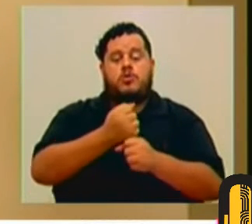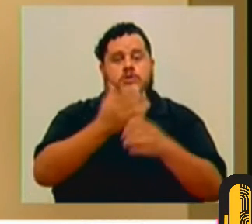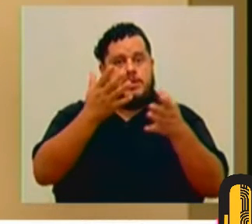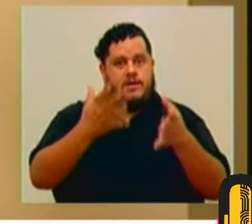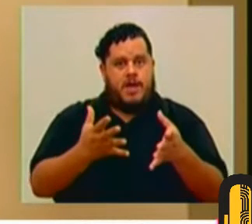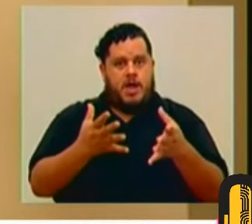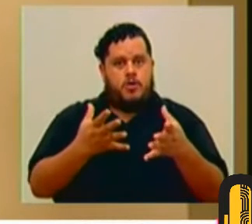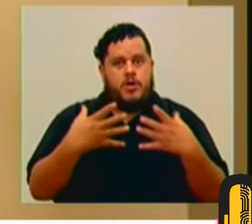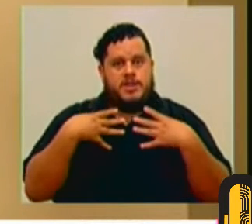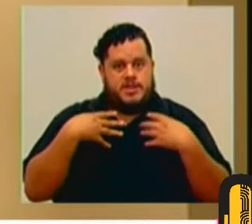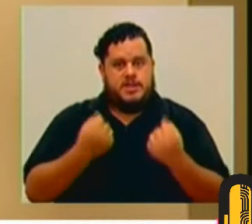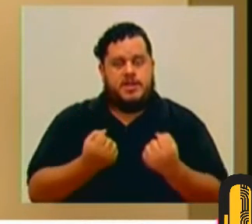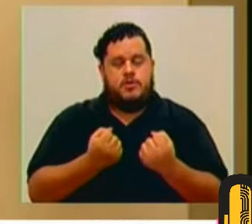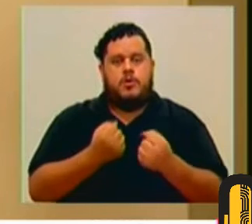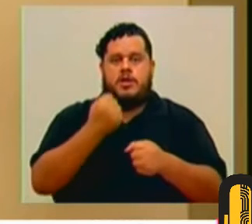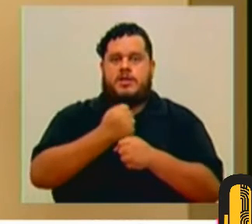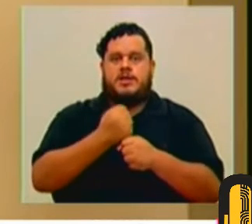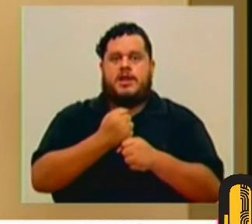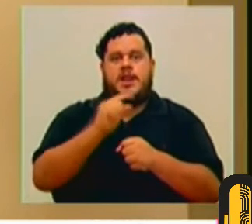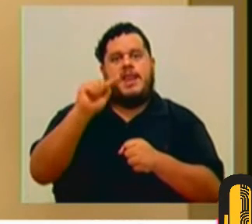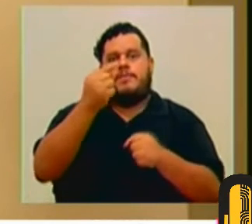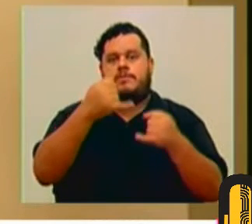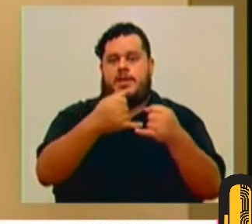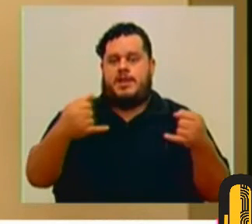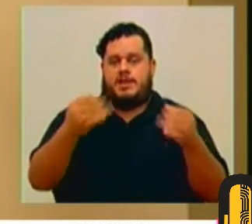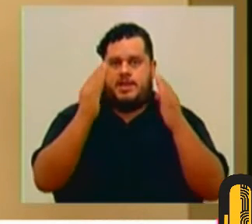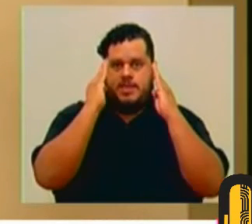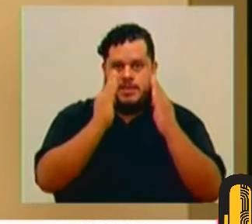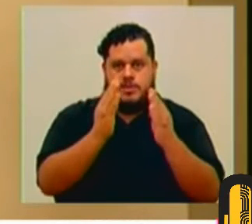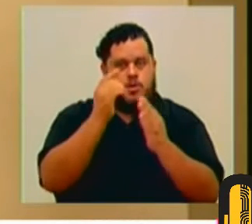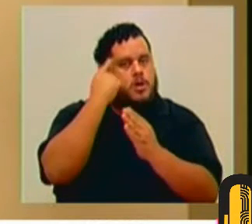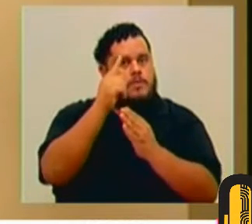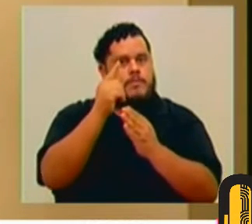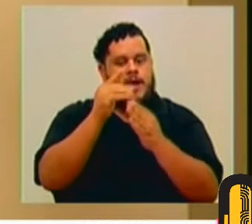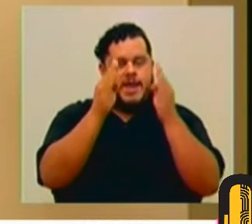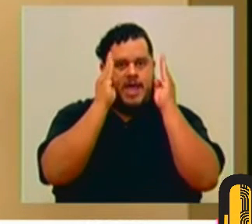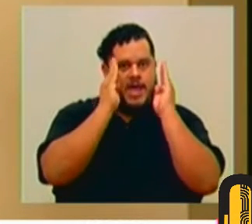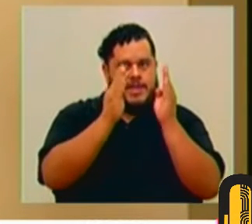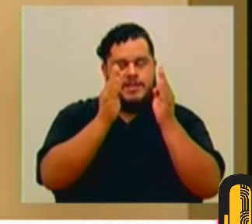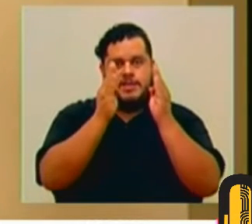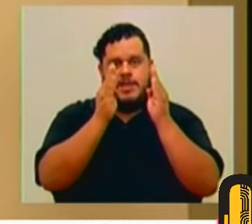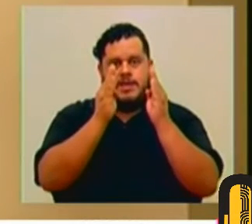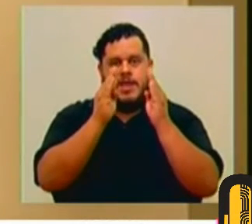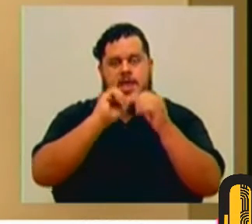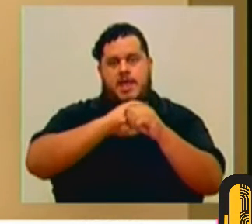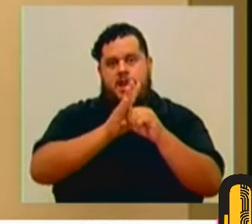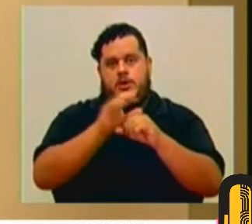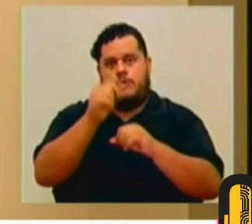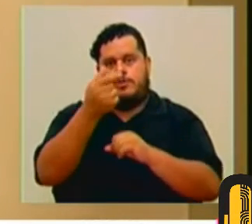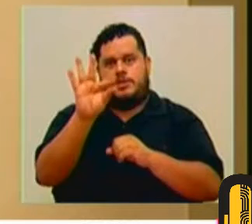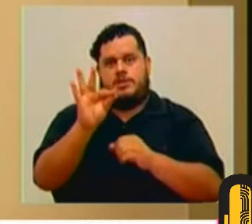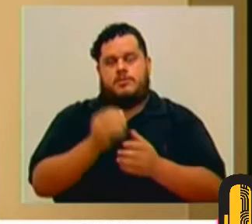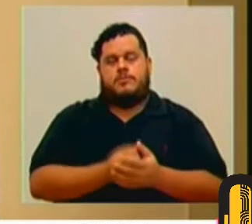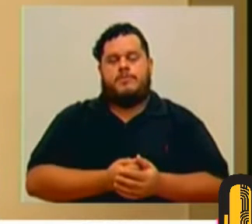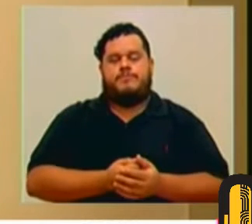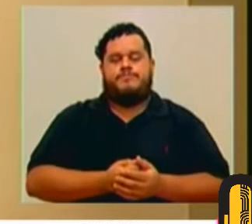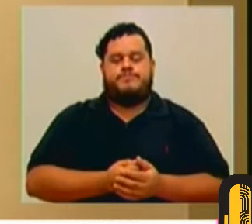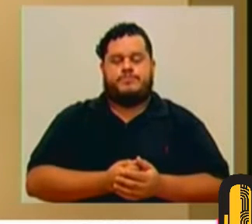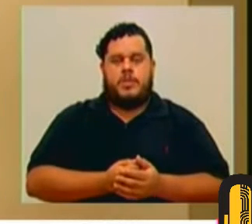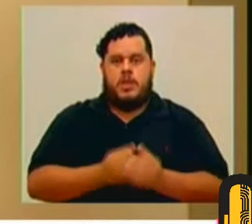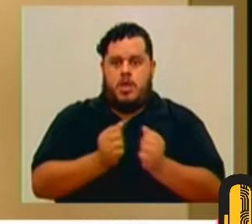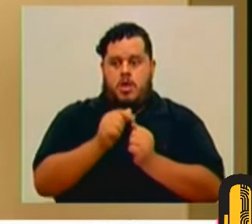está trabajando en la primera línea de atención para atender la COVID-19.